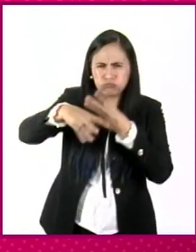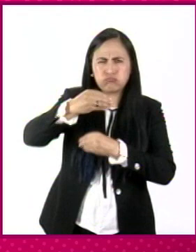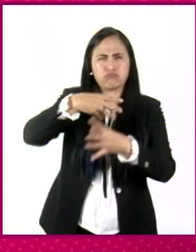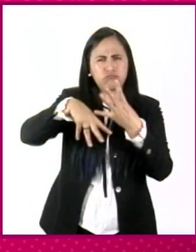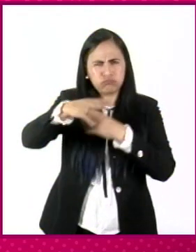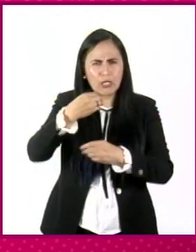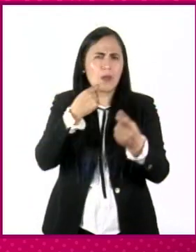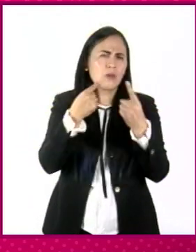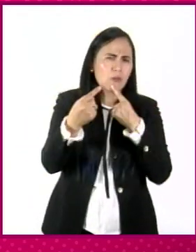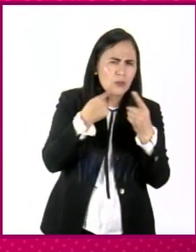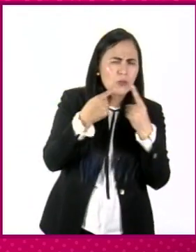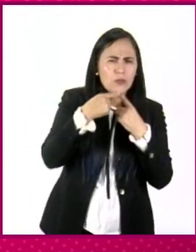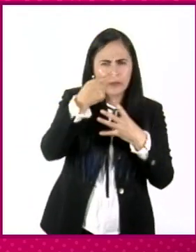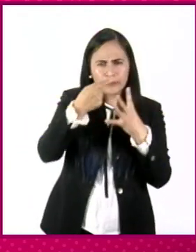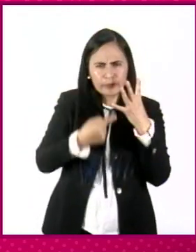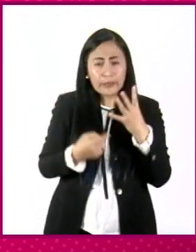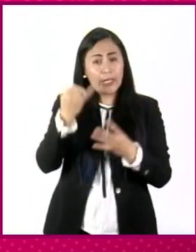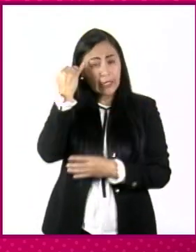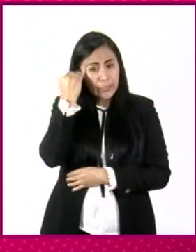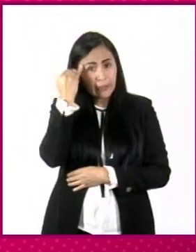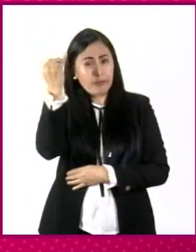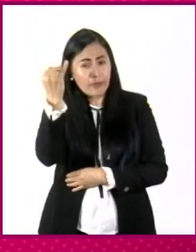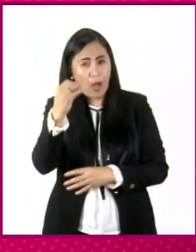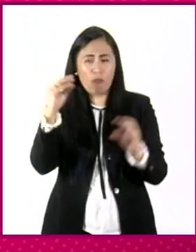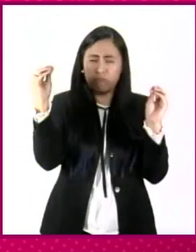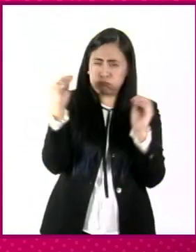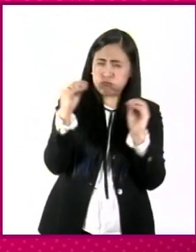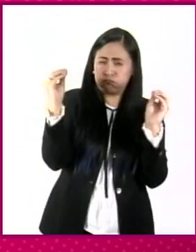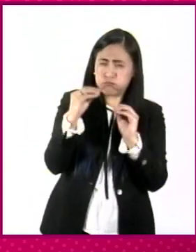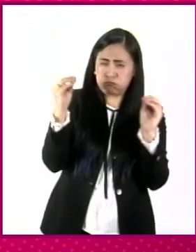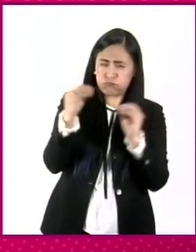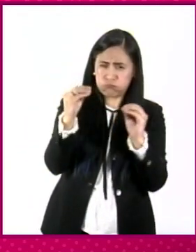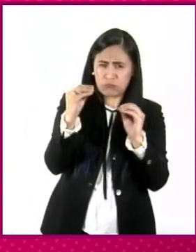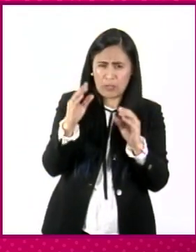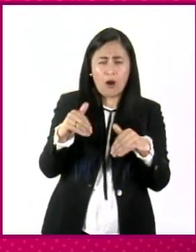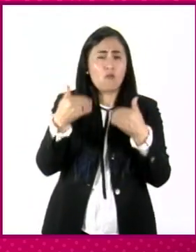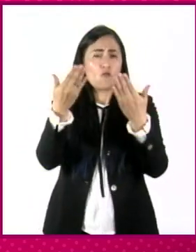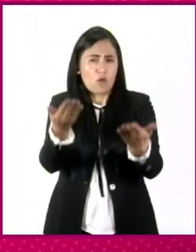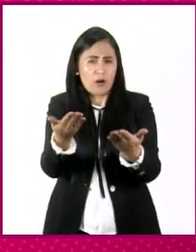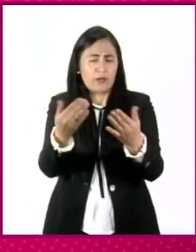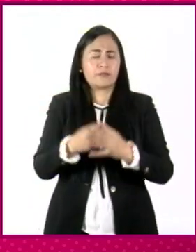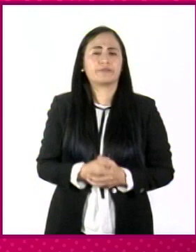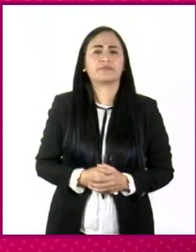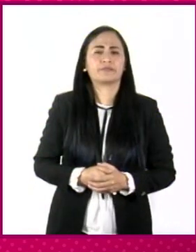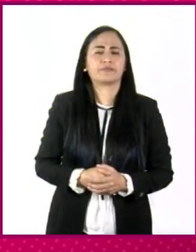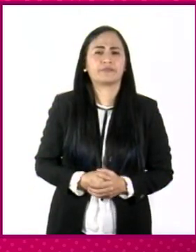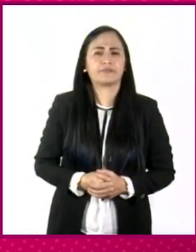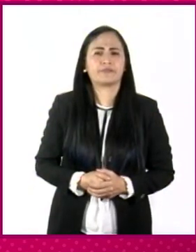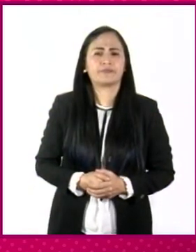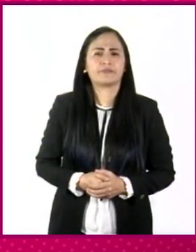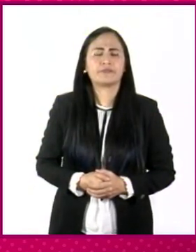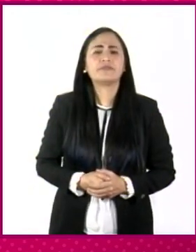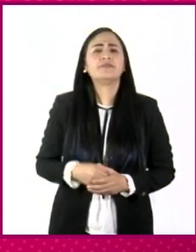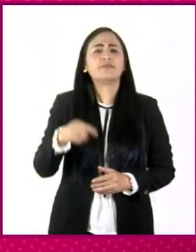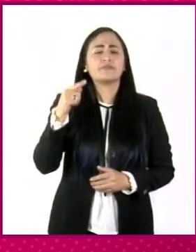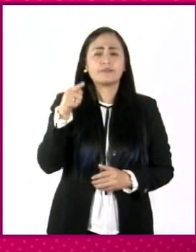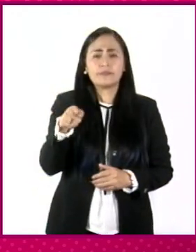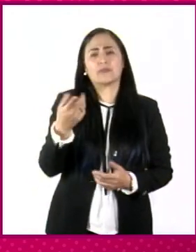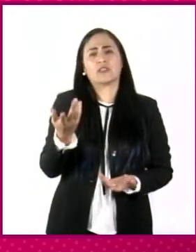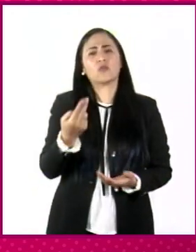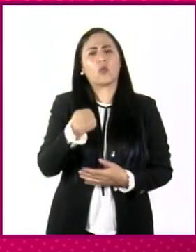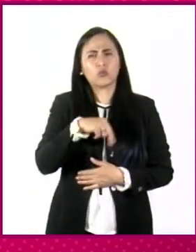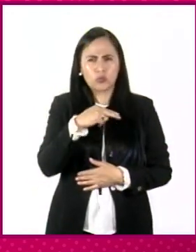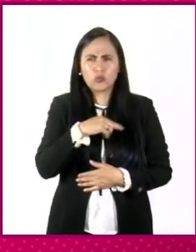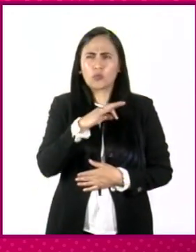estas discusiones. Desde luego, la idea de la discusión en el sentido público tiene que ser un espacio donde podamos tener la capacidad